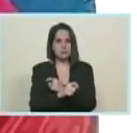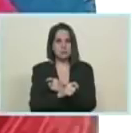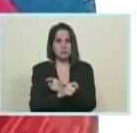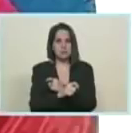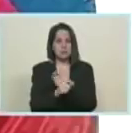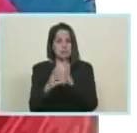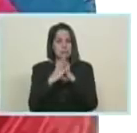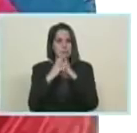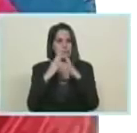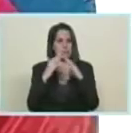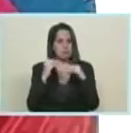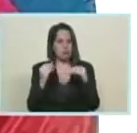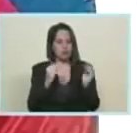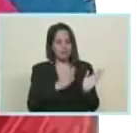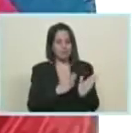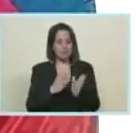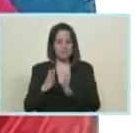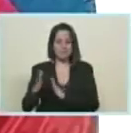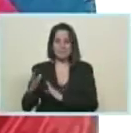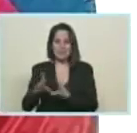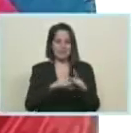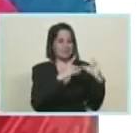de todas sus estructuras.